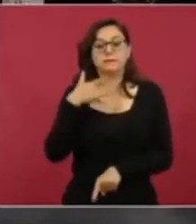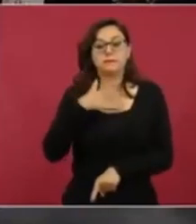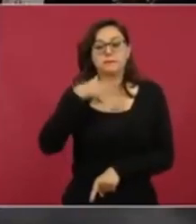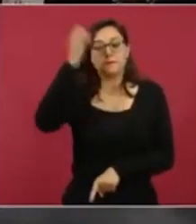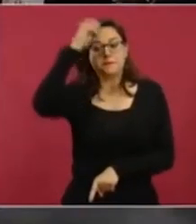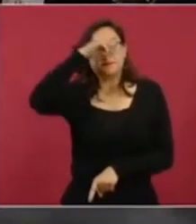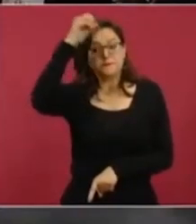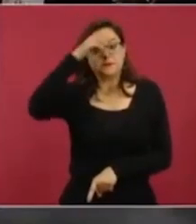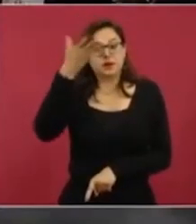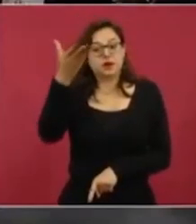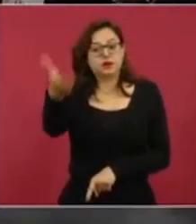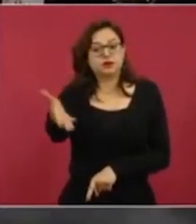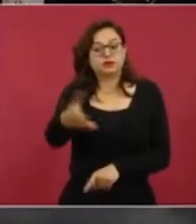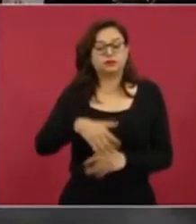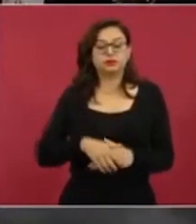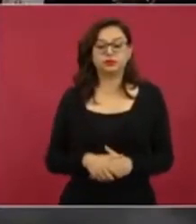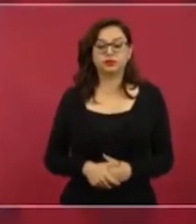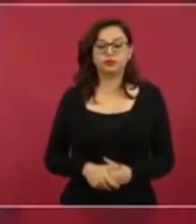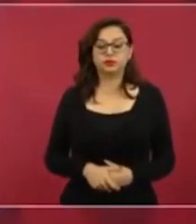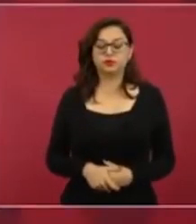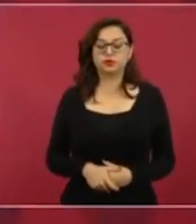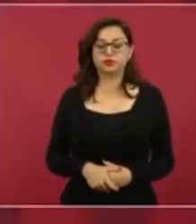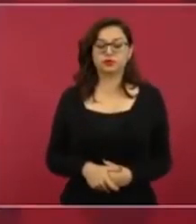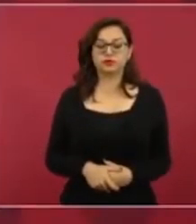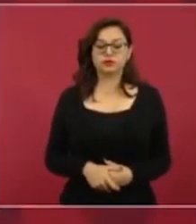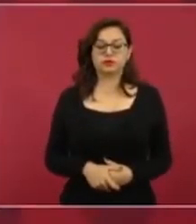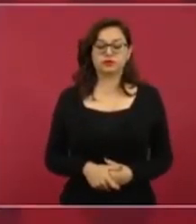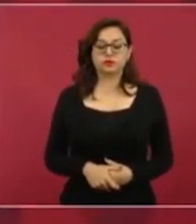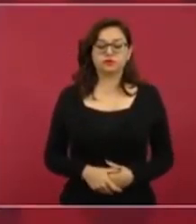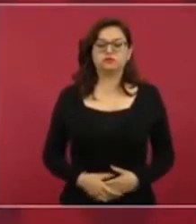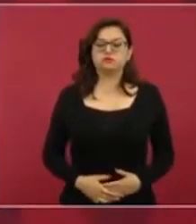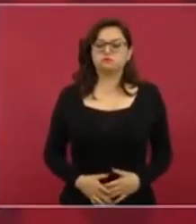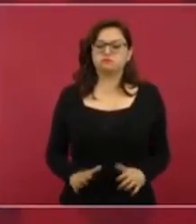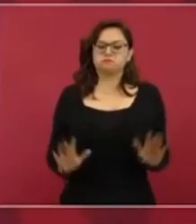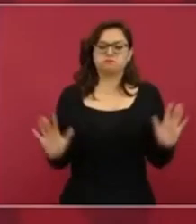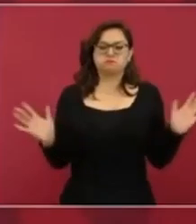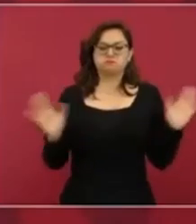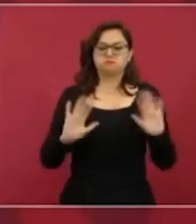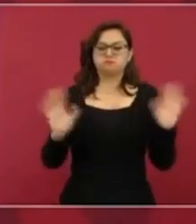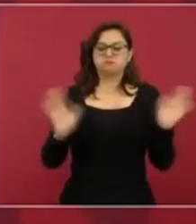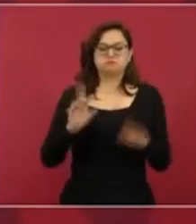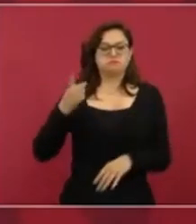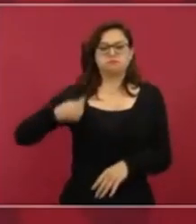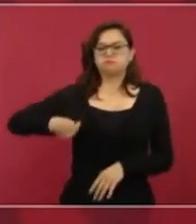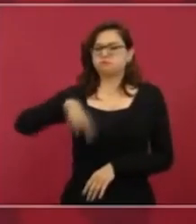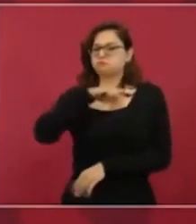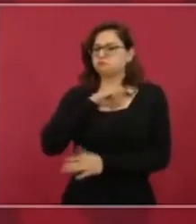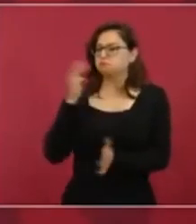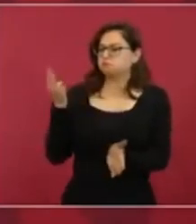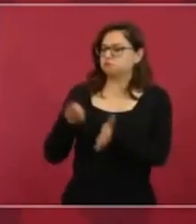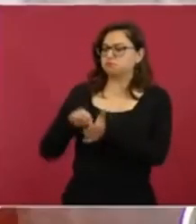Entonces, no vamos a tomar ninguna represalia de tipo económico,